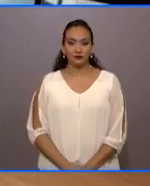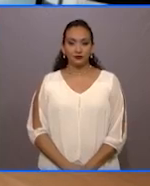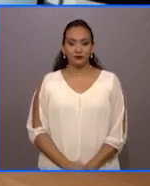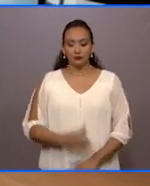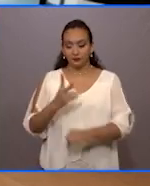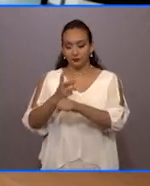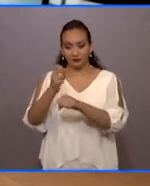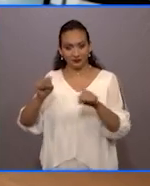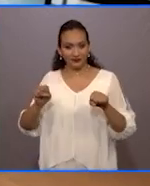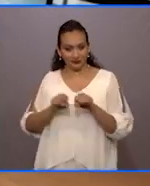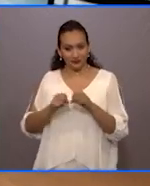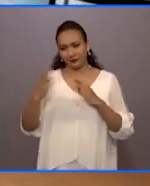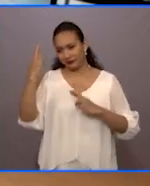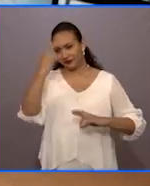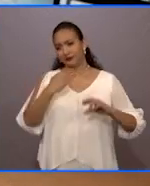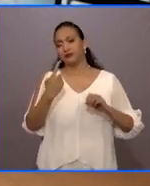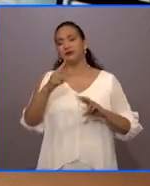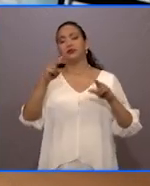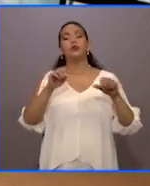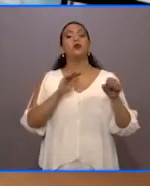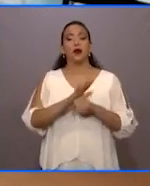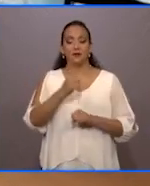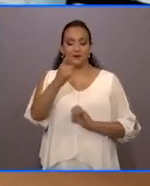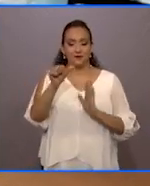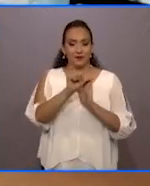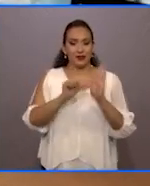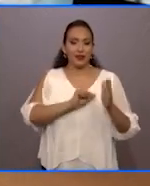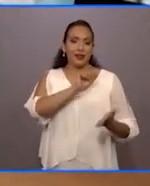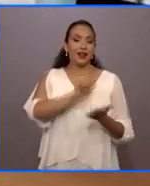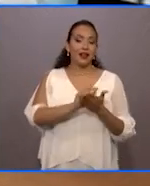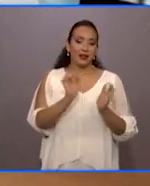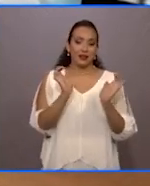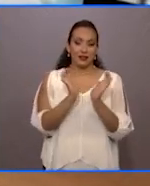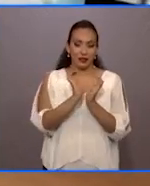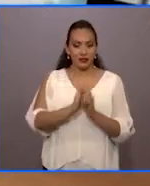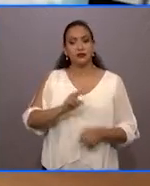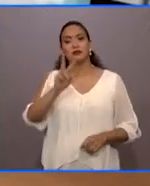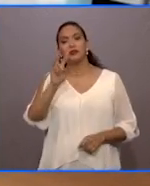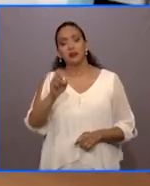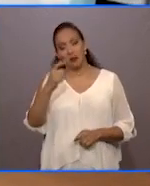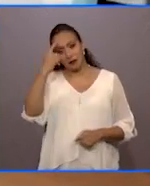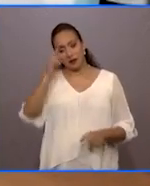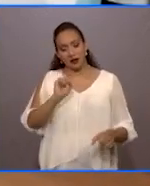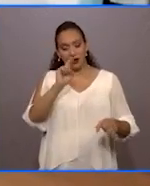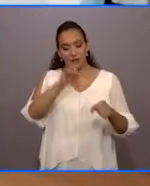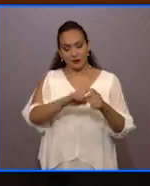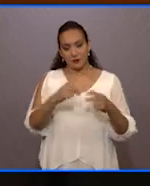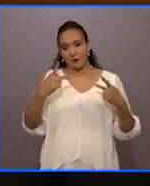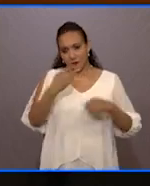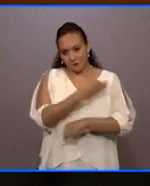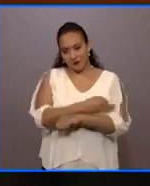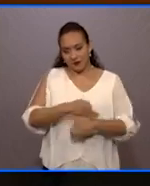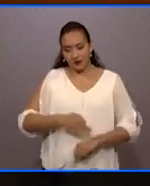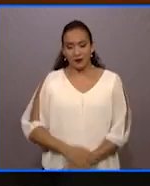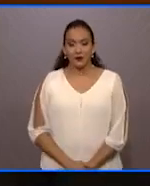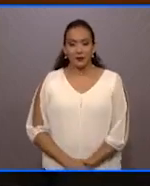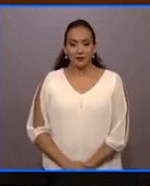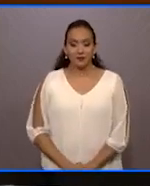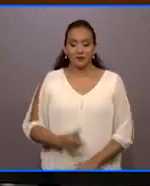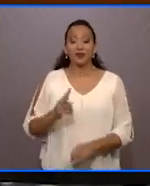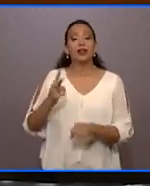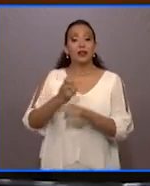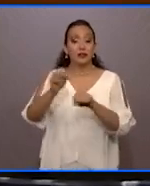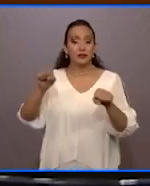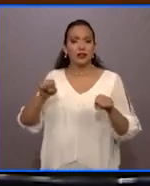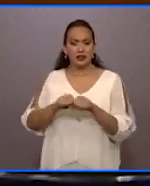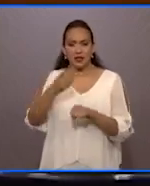La segunda sala resolvió un asunto relacionado con un artículo de la ley del ISSSTE en materia de afiliación. La segunda sala de la